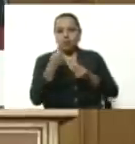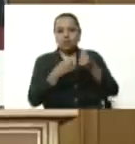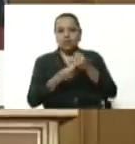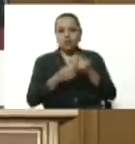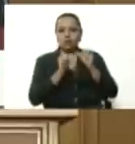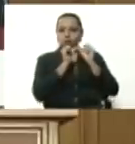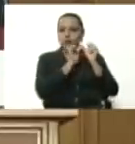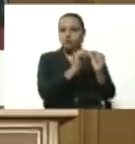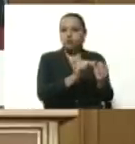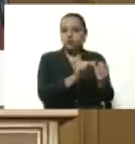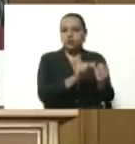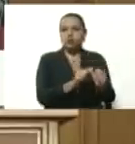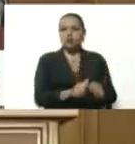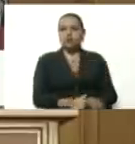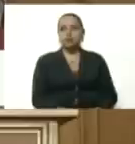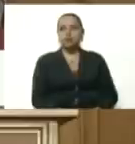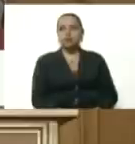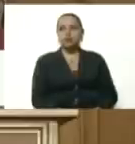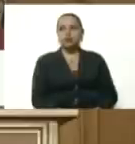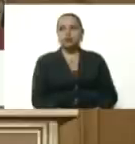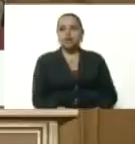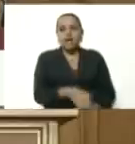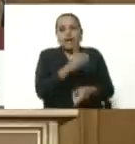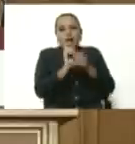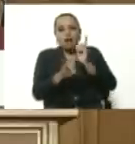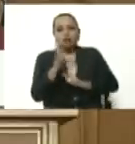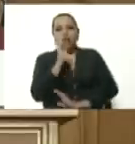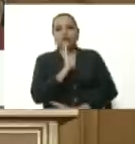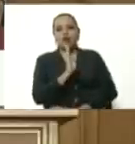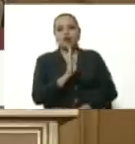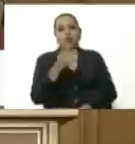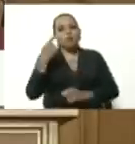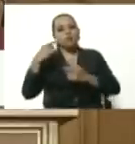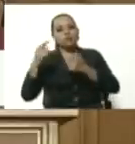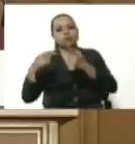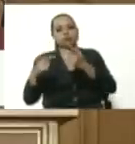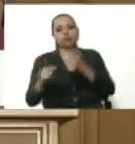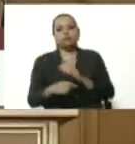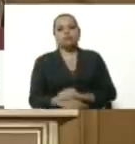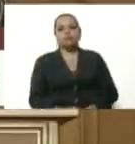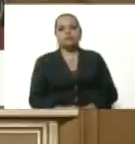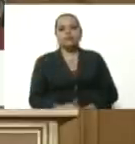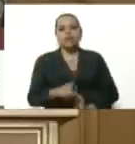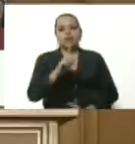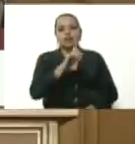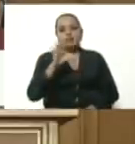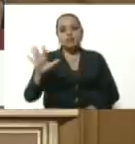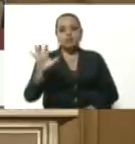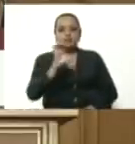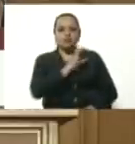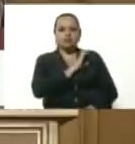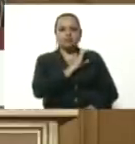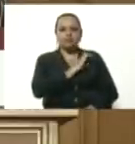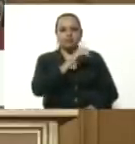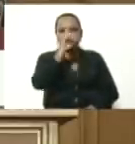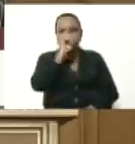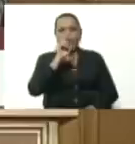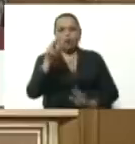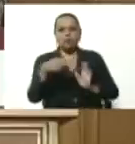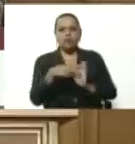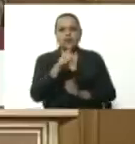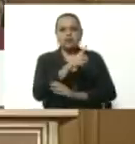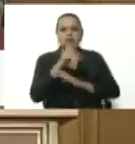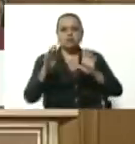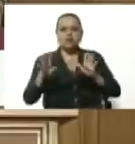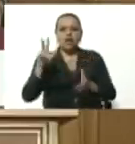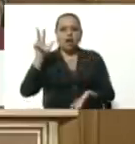quedaron retenidos en algunos bancos, etc. El 15 de enero de 2019